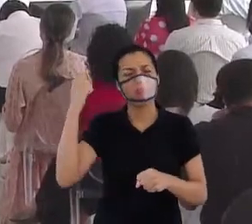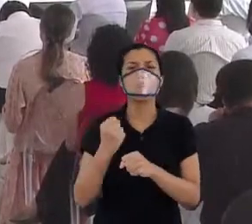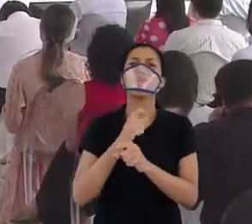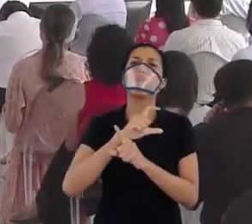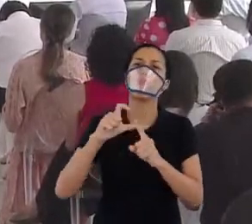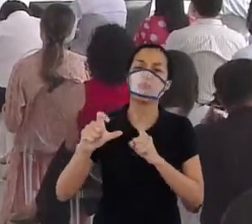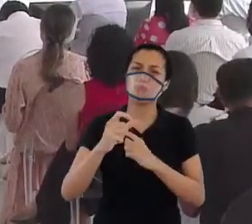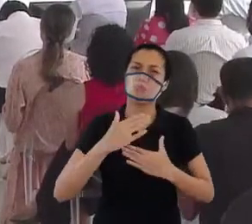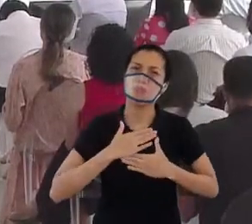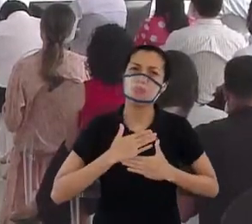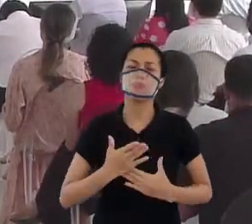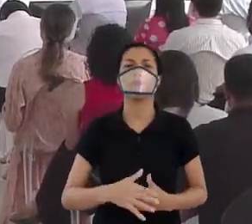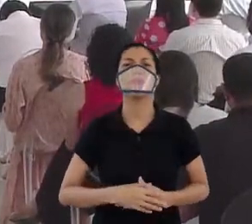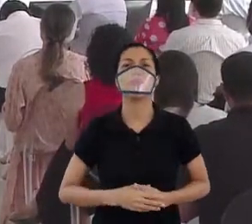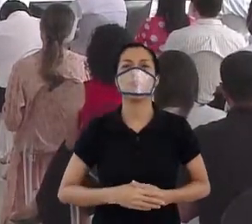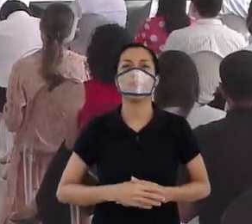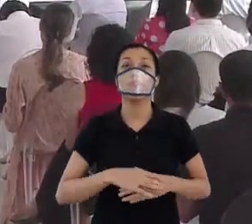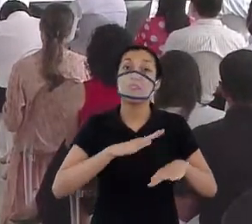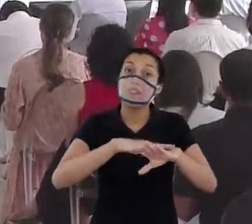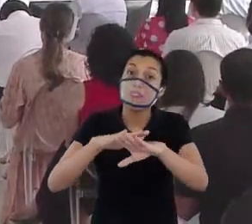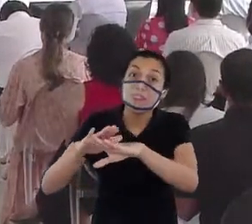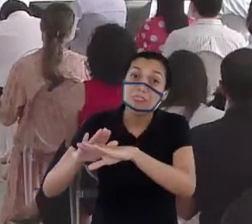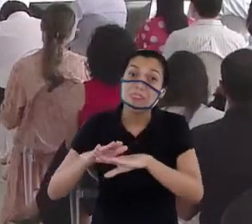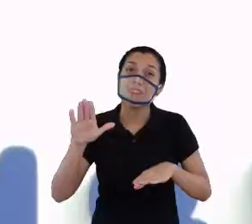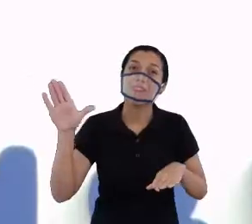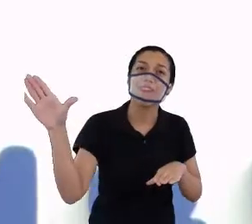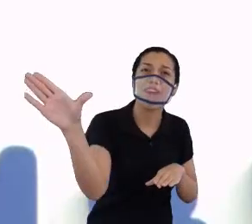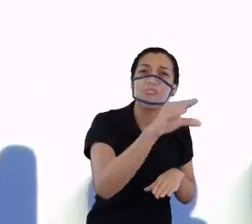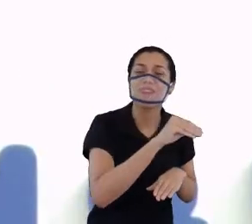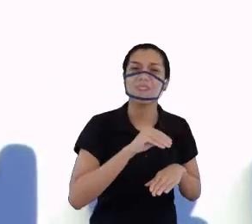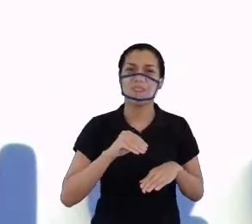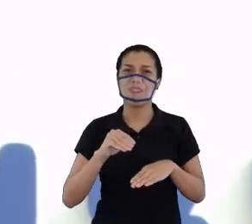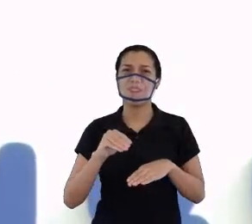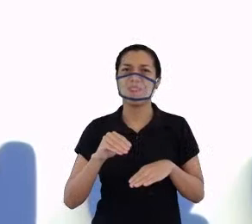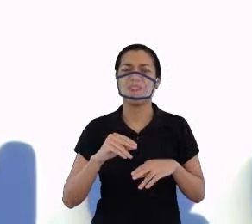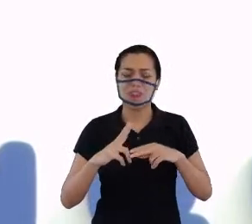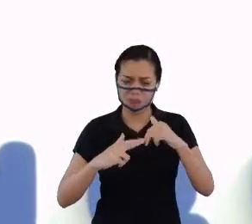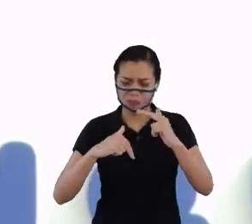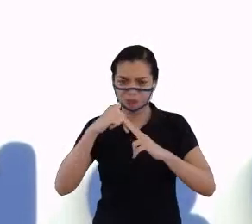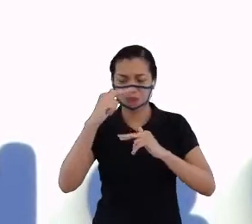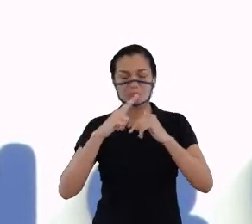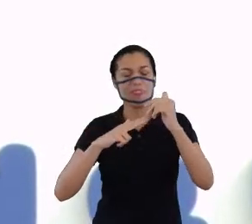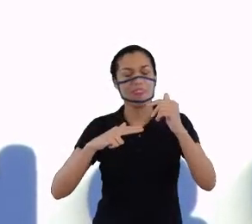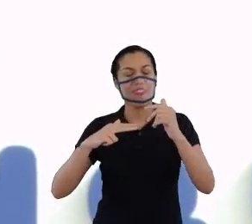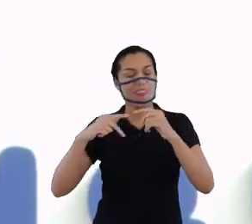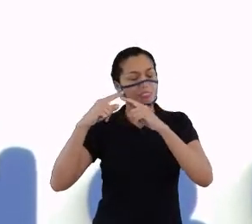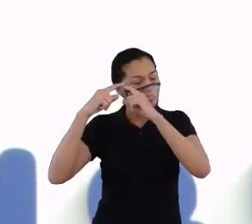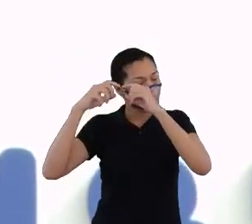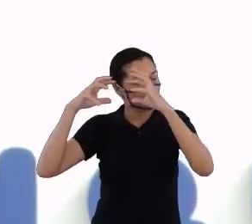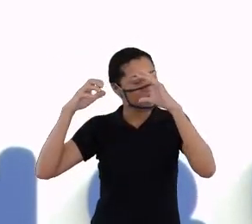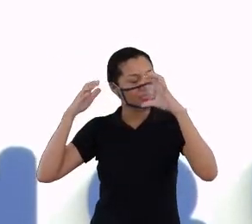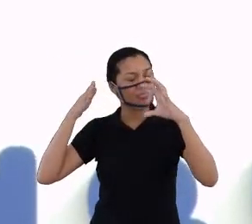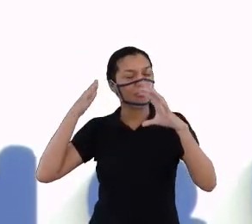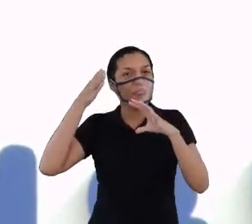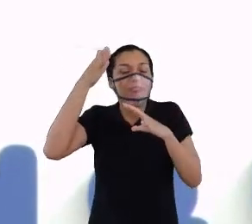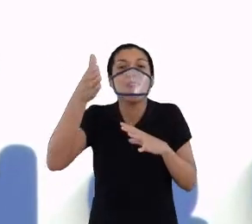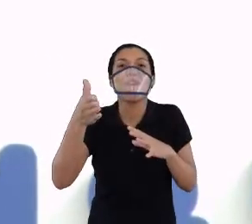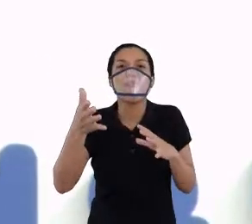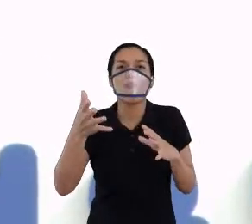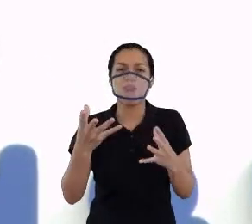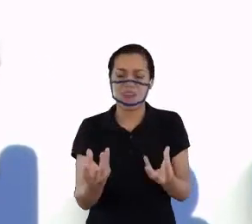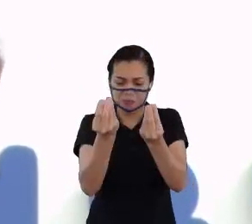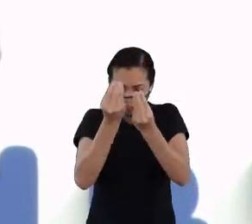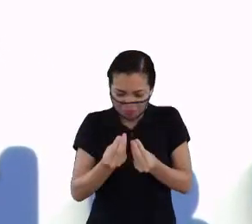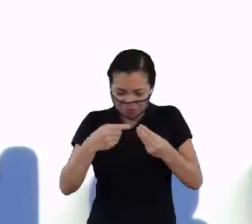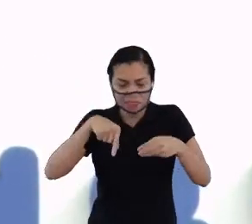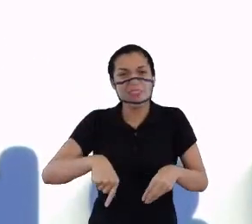cultura. Están invitados a ser parte y a construir este sueño con nosotros, a sentirse en casa y a